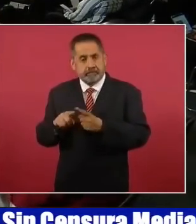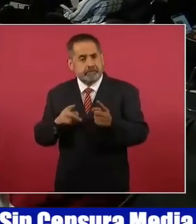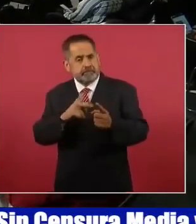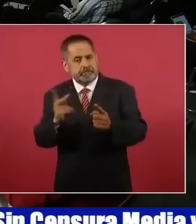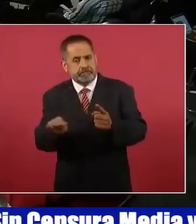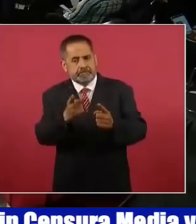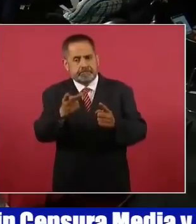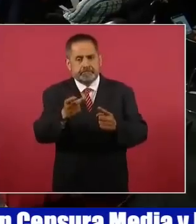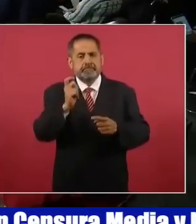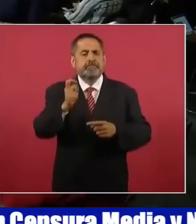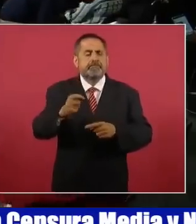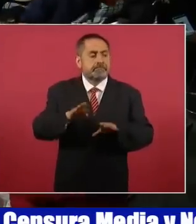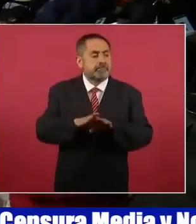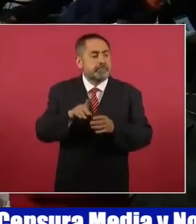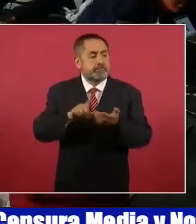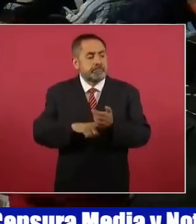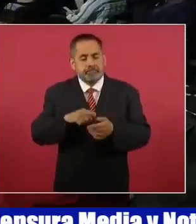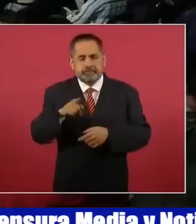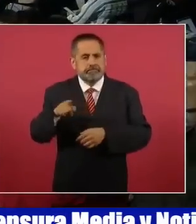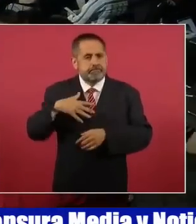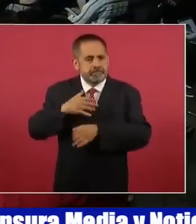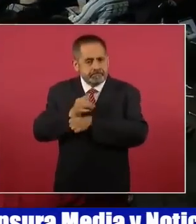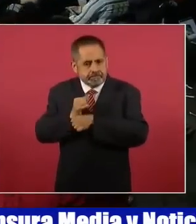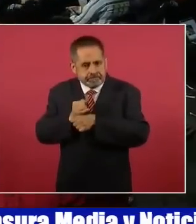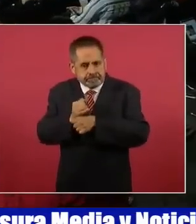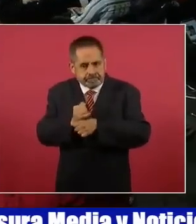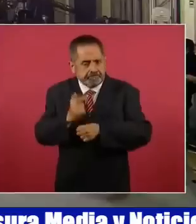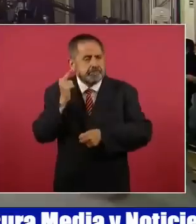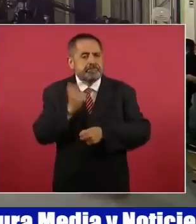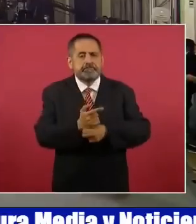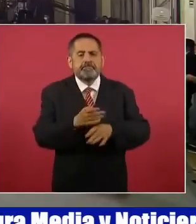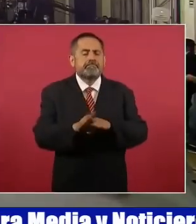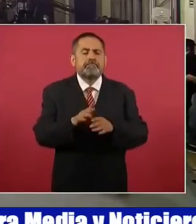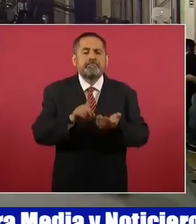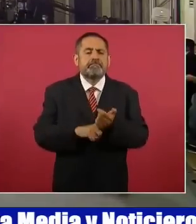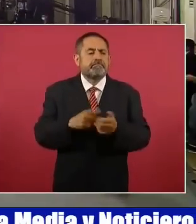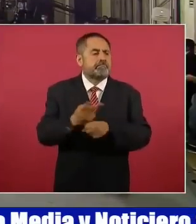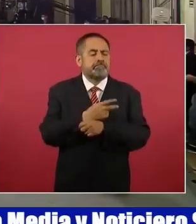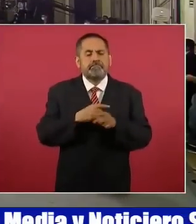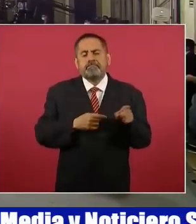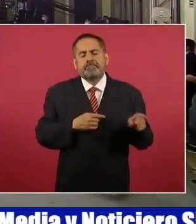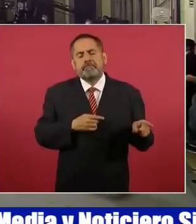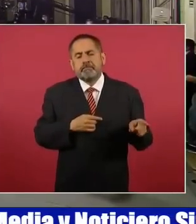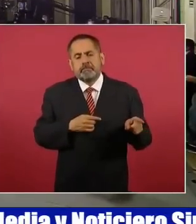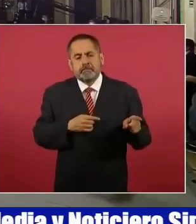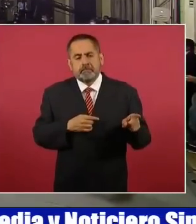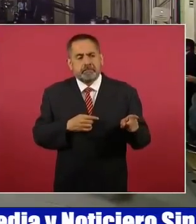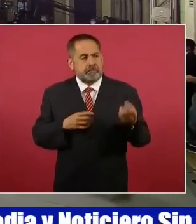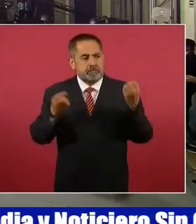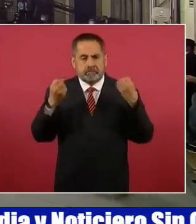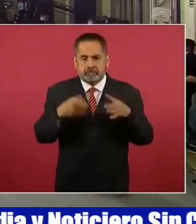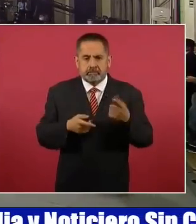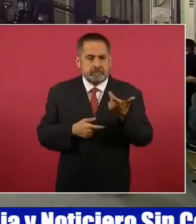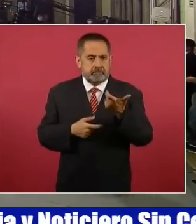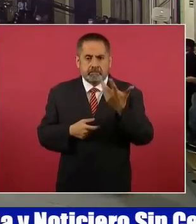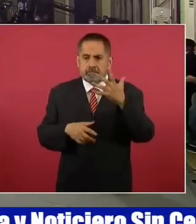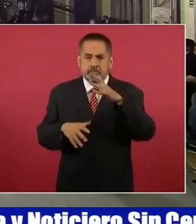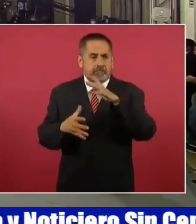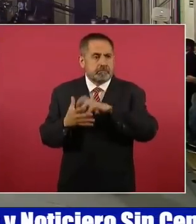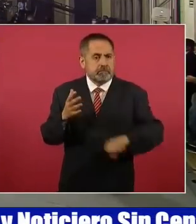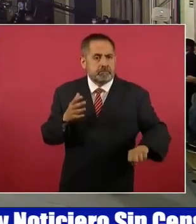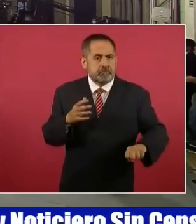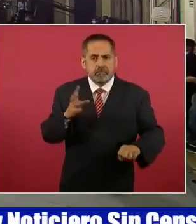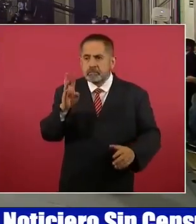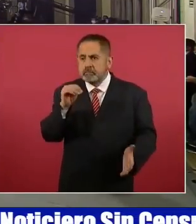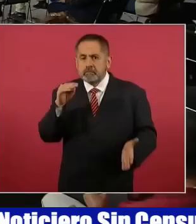fíjese, ella en la conferencia de prensa mañanera hoy, durante toda su intervención, que fue larguísima como de costumbre, con una serie de